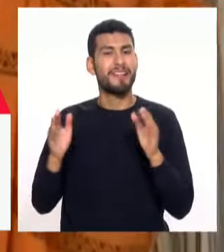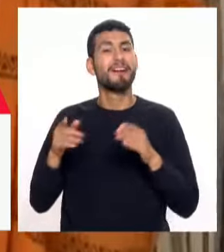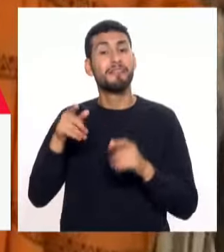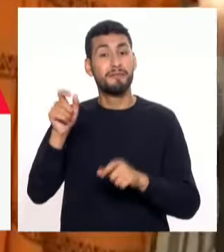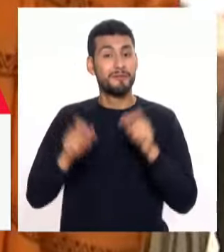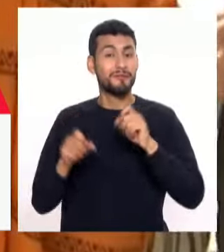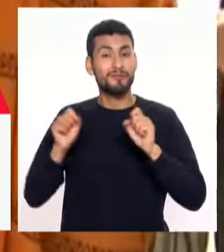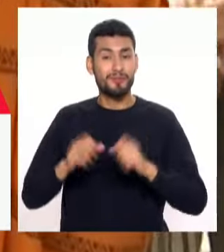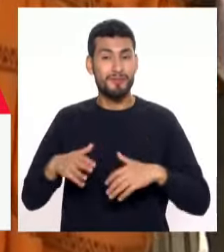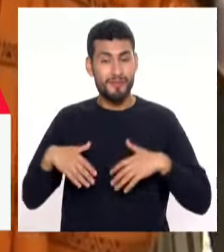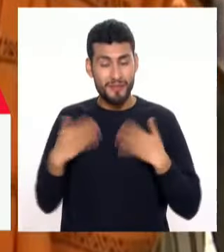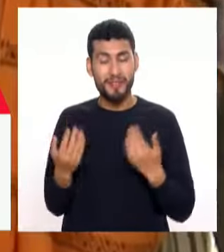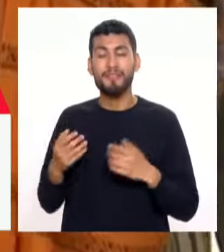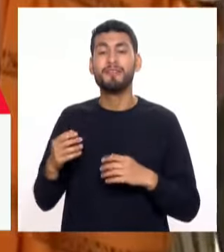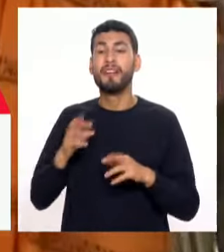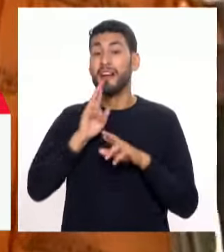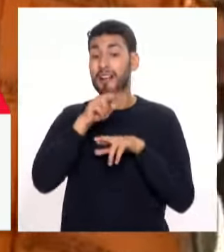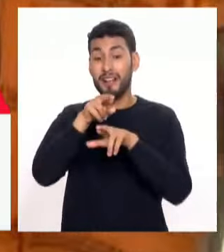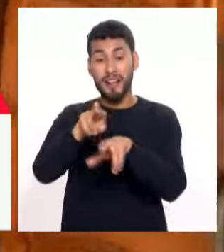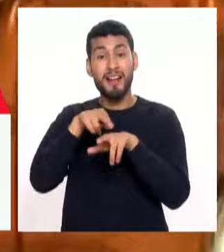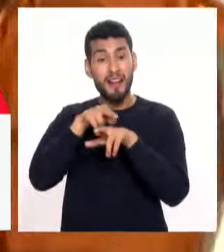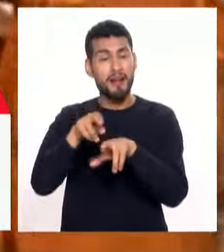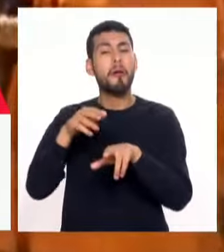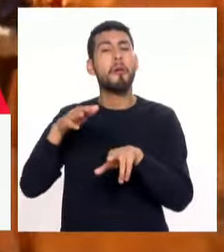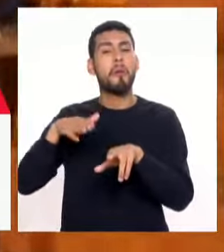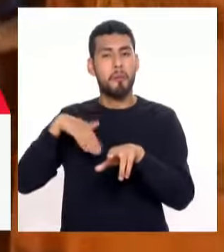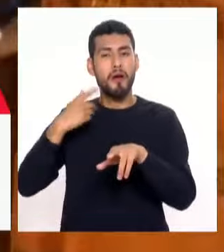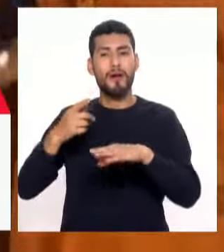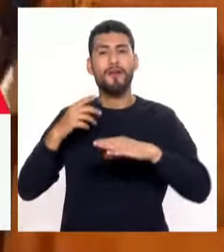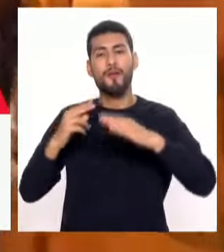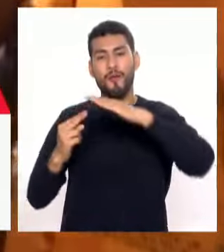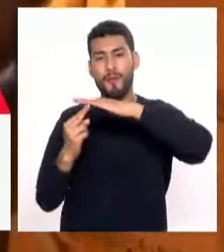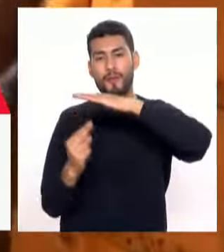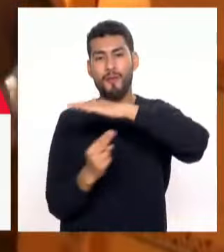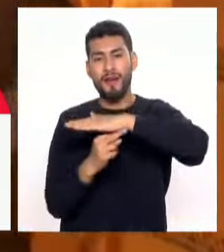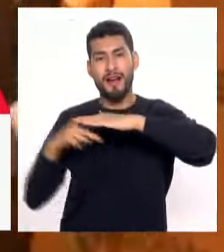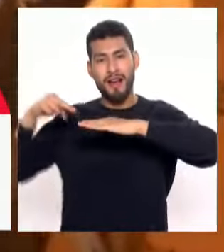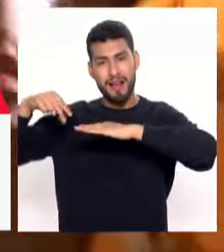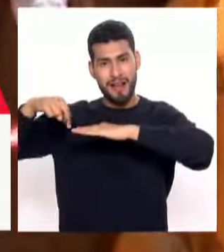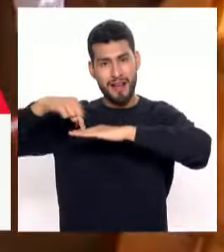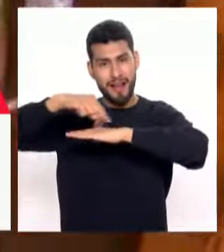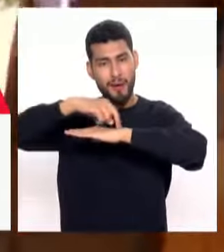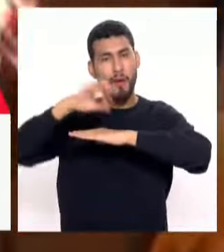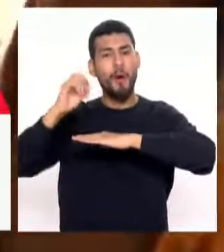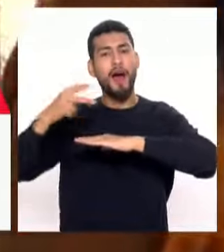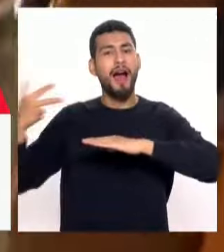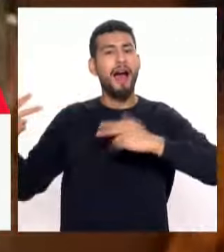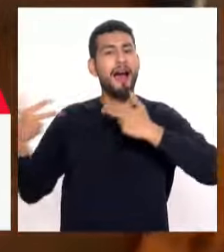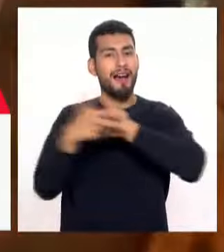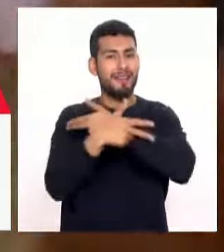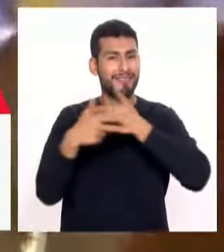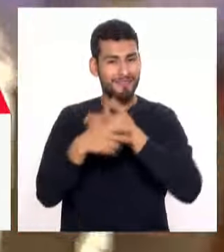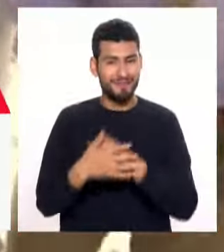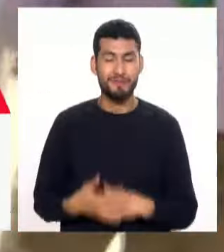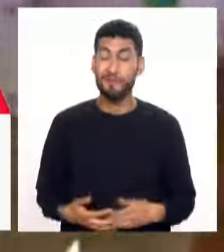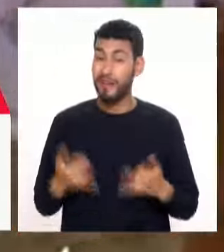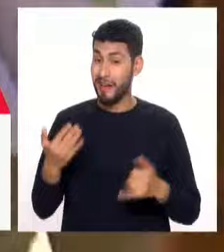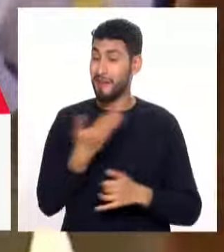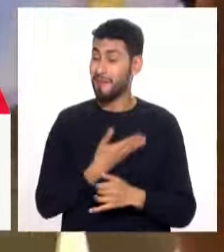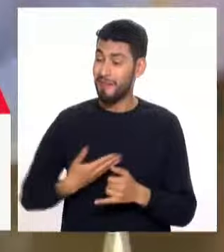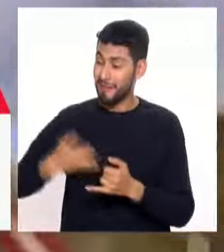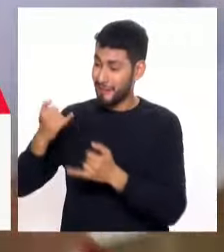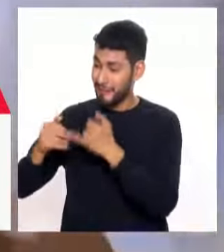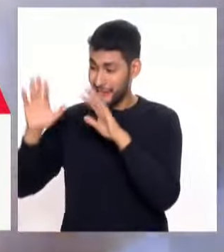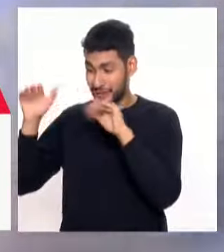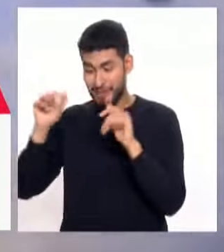pobladores poder cruzar este río, ya sea caminando o también en vehículos. La presidenta se despide y continúa